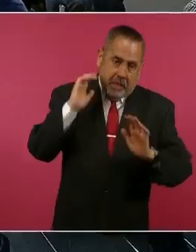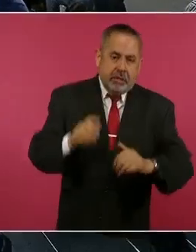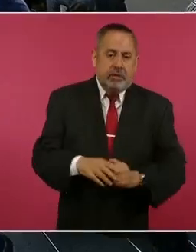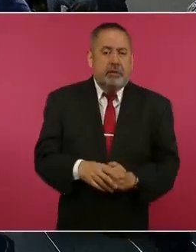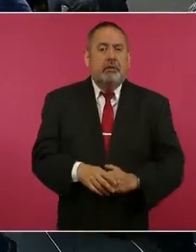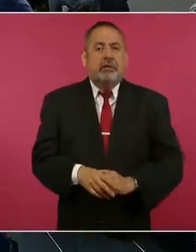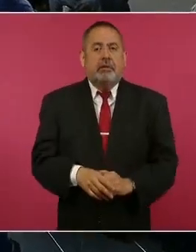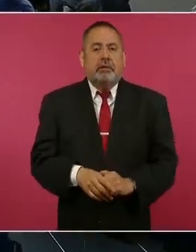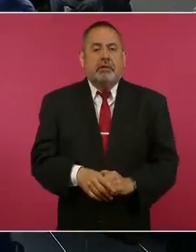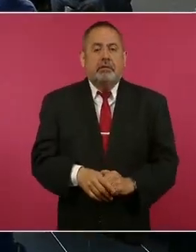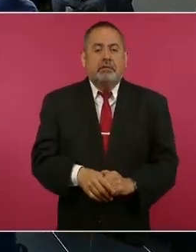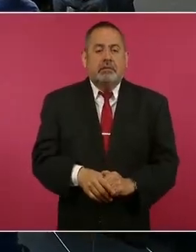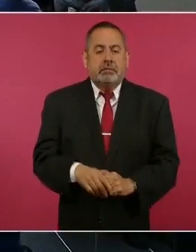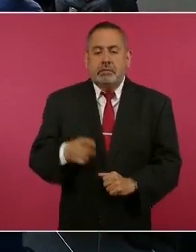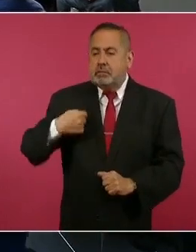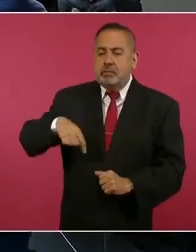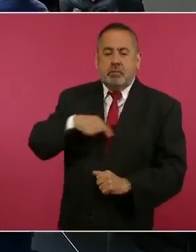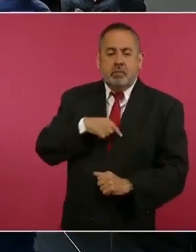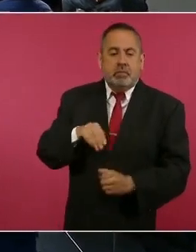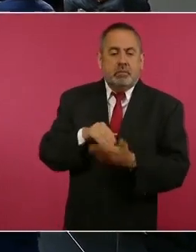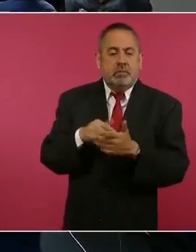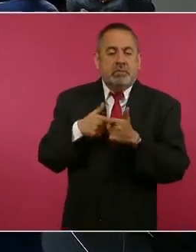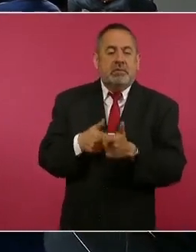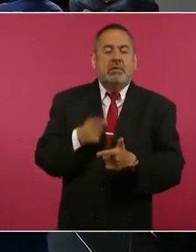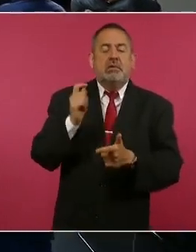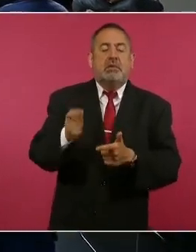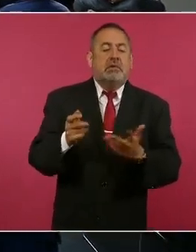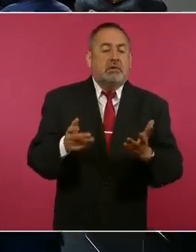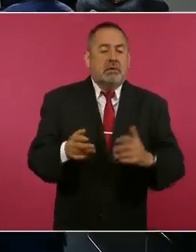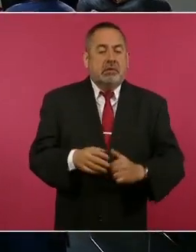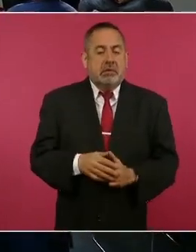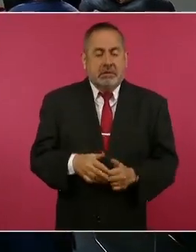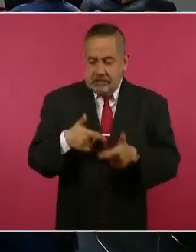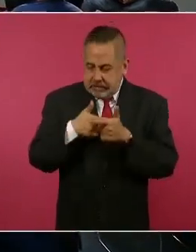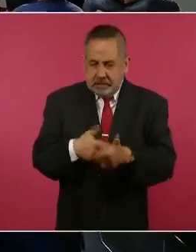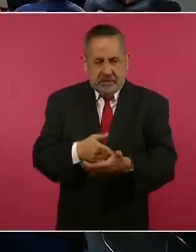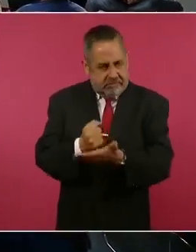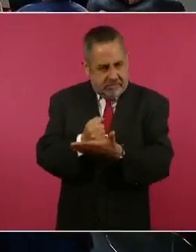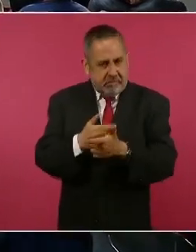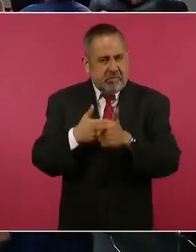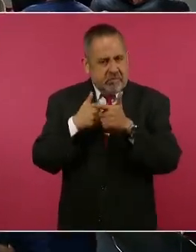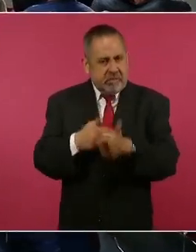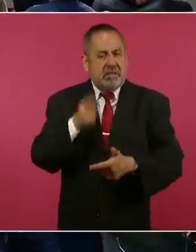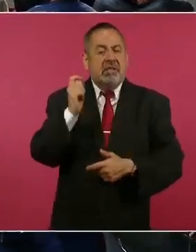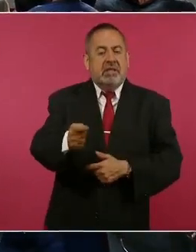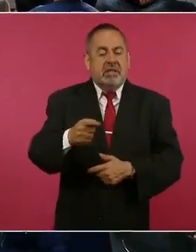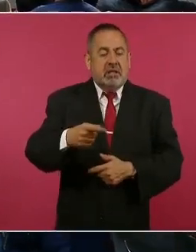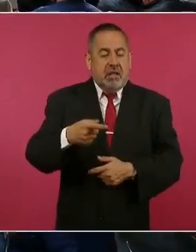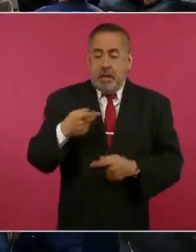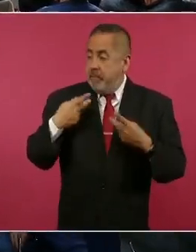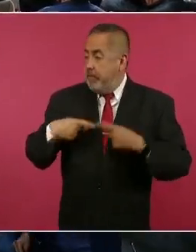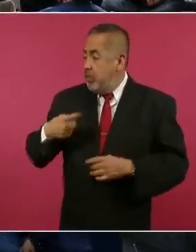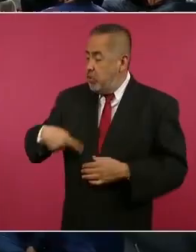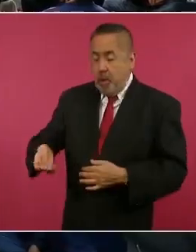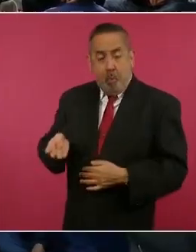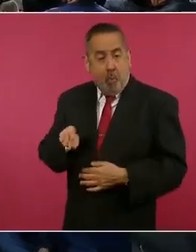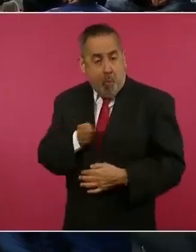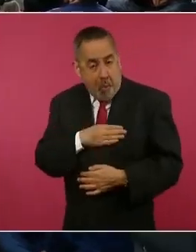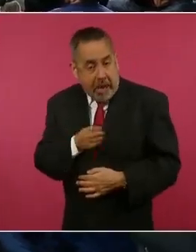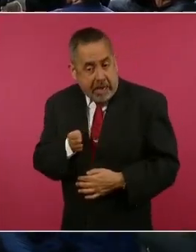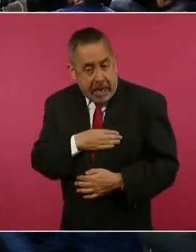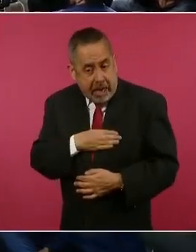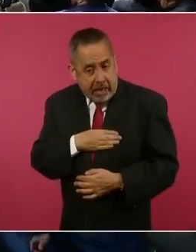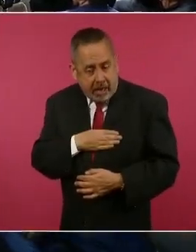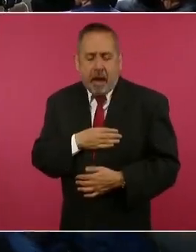y no dejar de insistir que solo siendo buenos